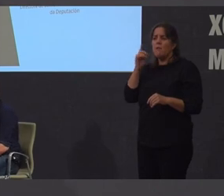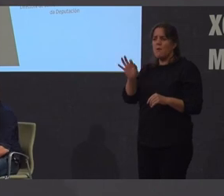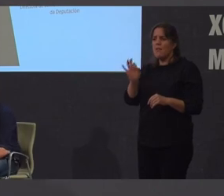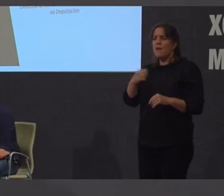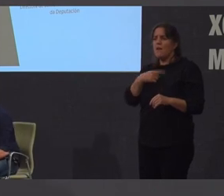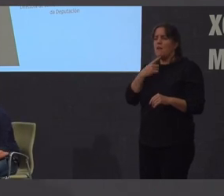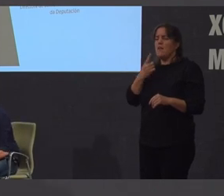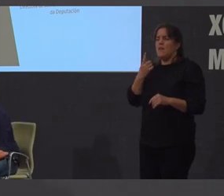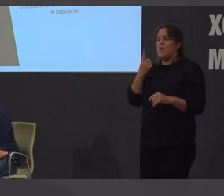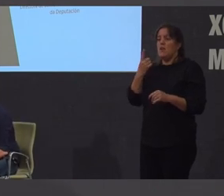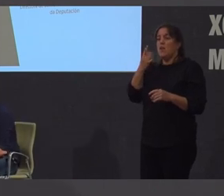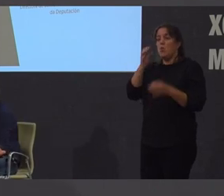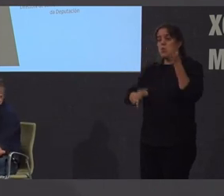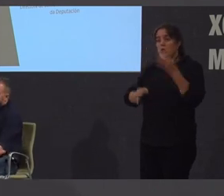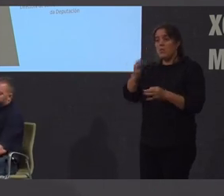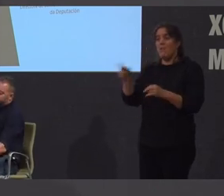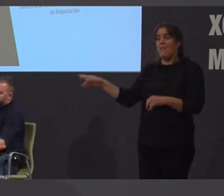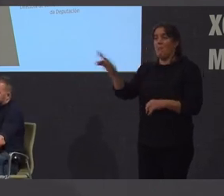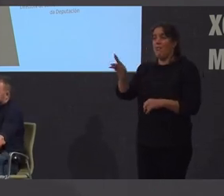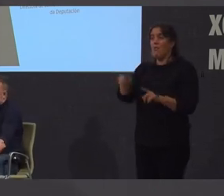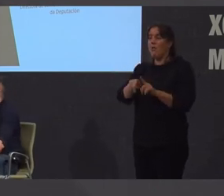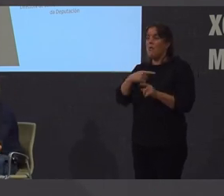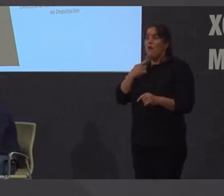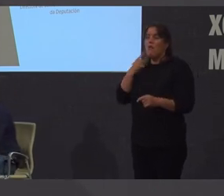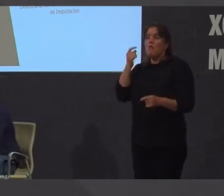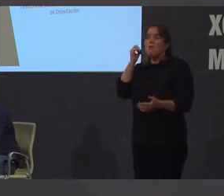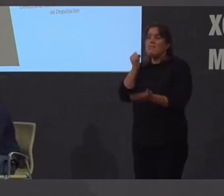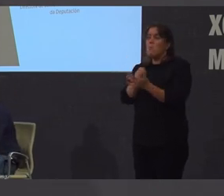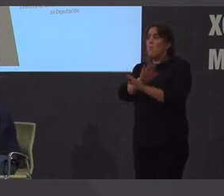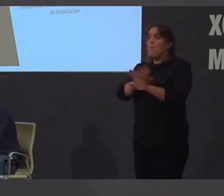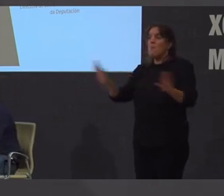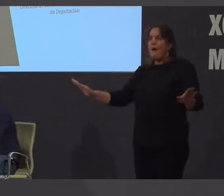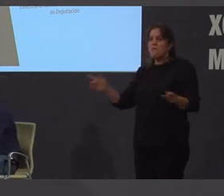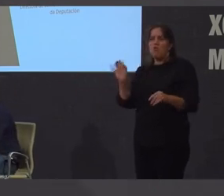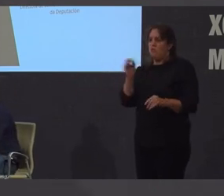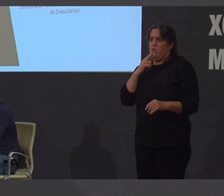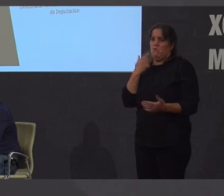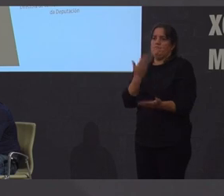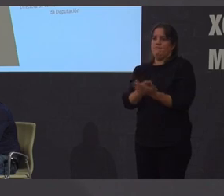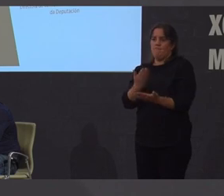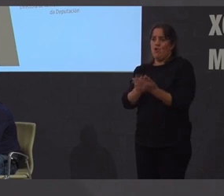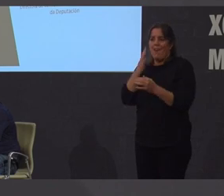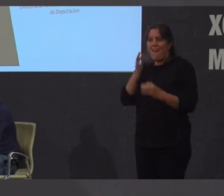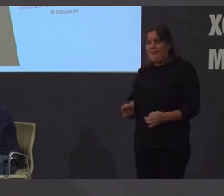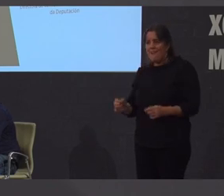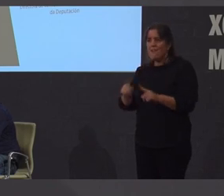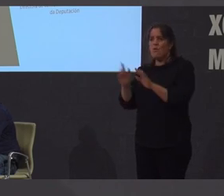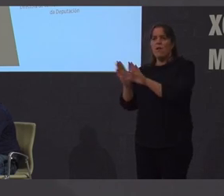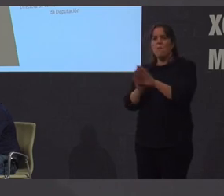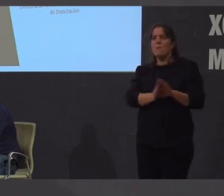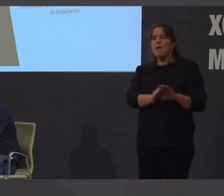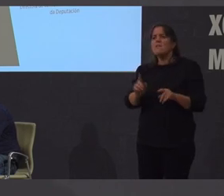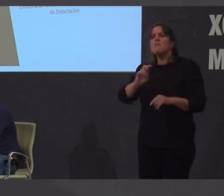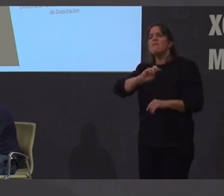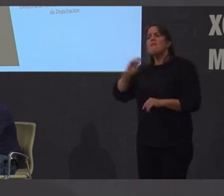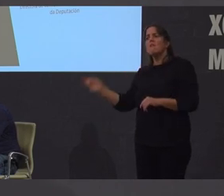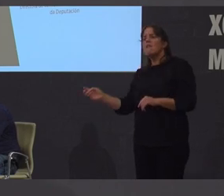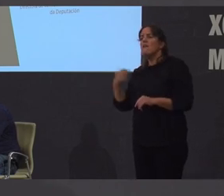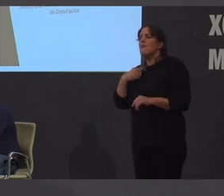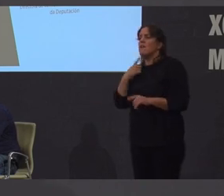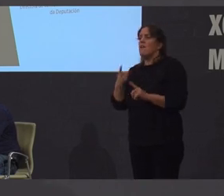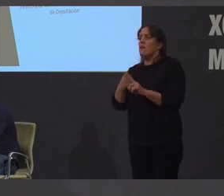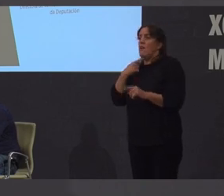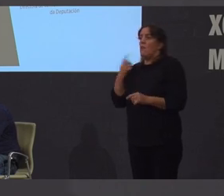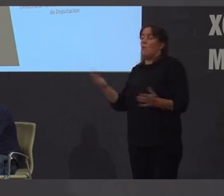verdade, xustiza e reparación non só de maneira simbólica, sino de feitos de maneira concreta, deixando de lado o que é a